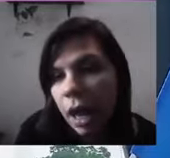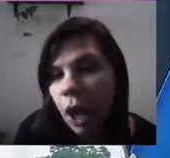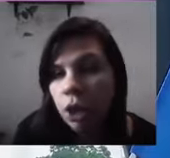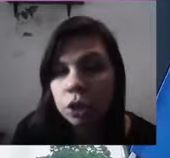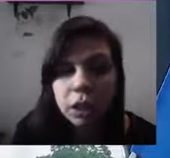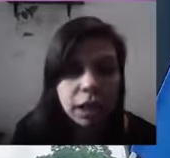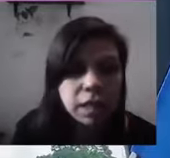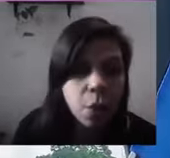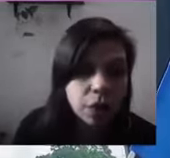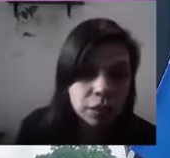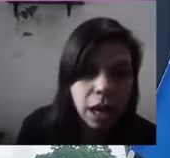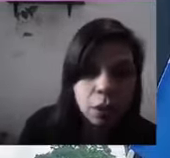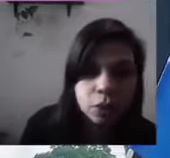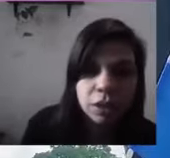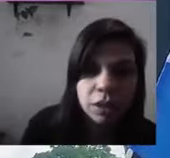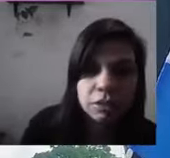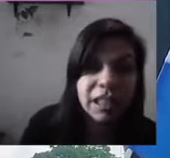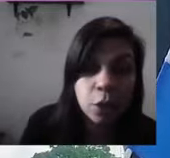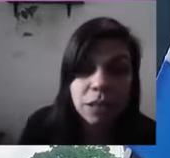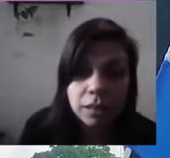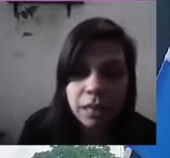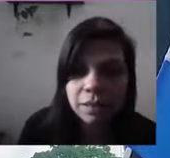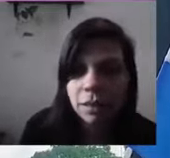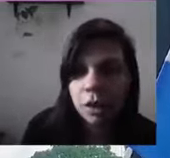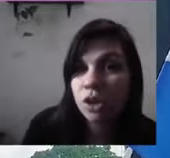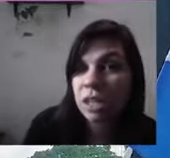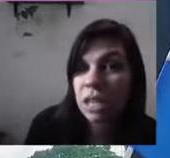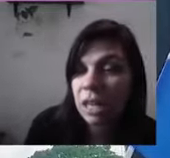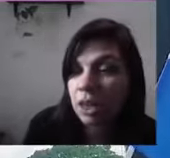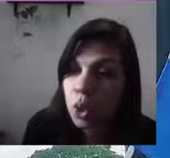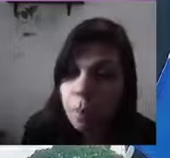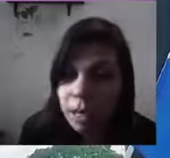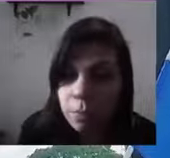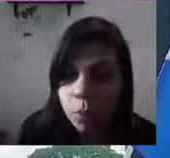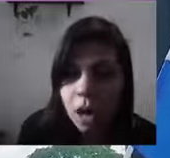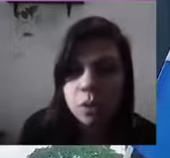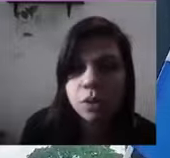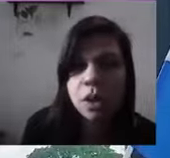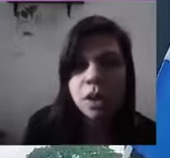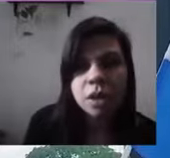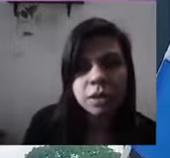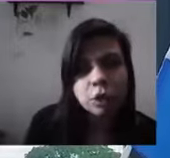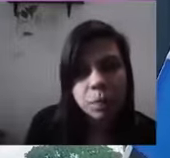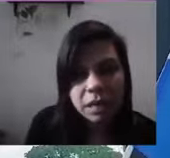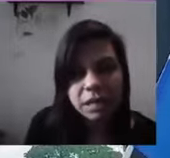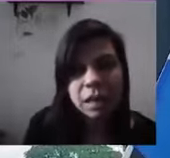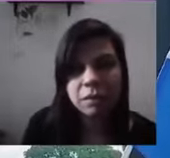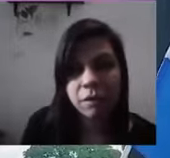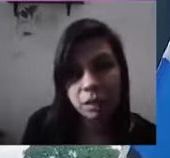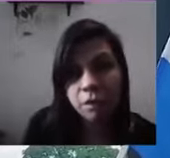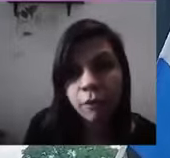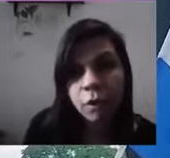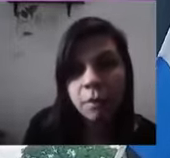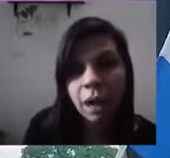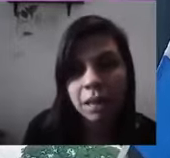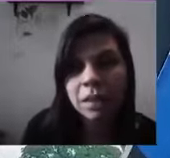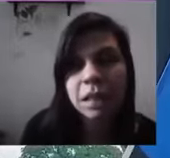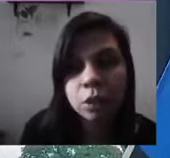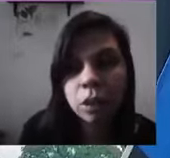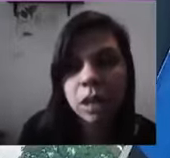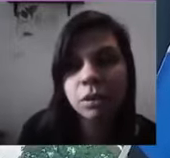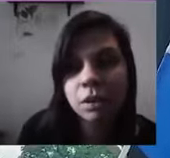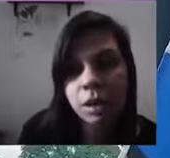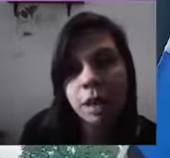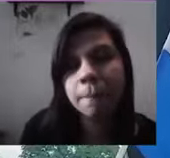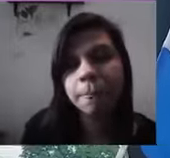acto ilegal, nos tienen secuestrados, terroristas, los indígenas son manipulados, deshumanizan de esta forma a